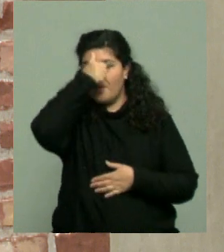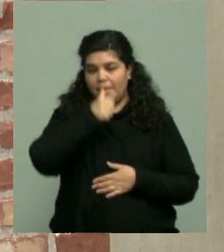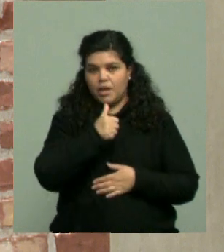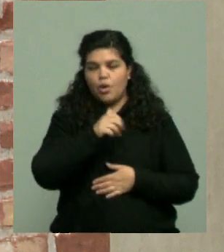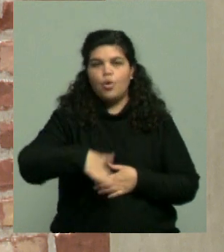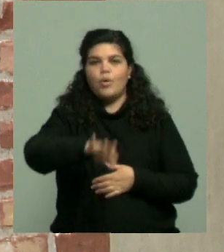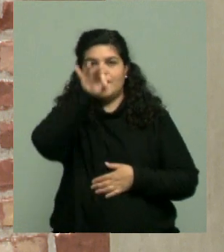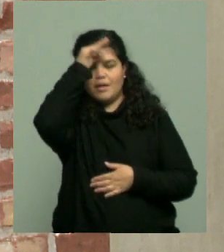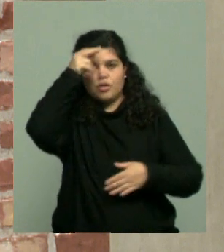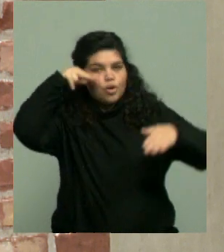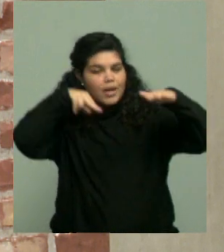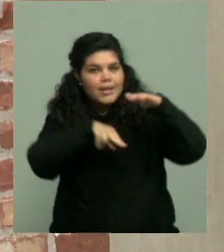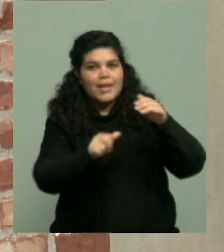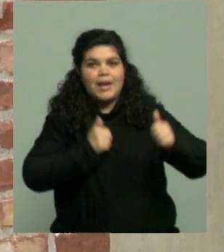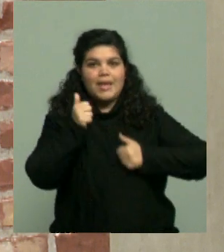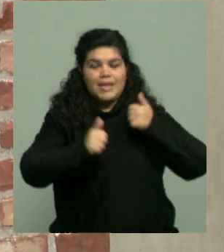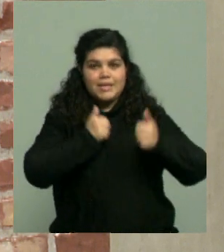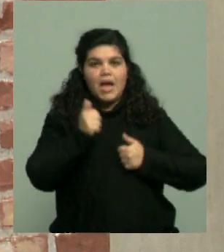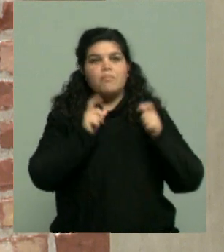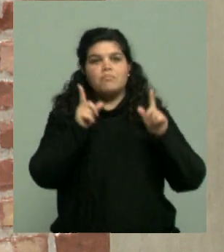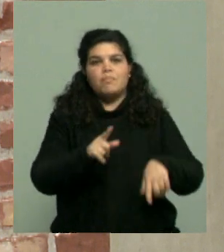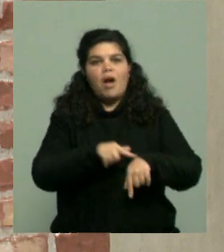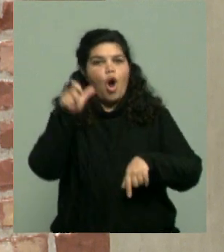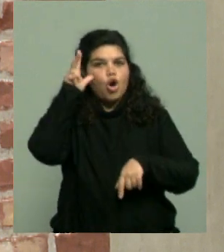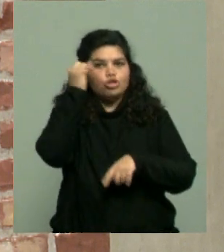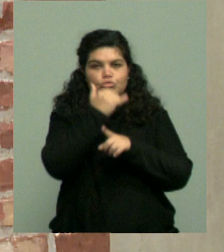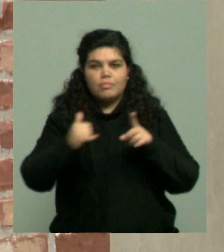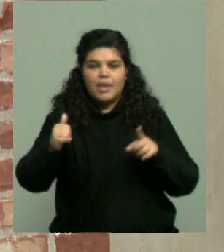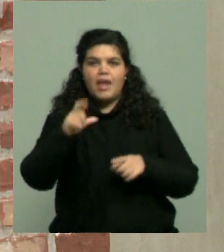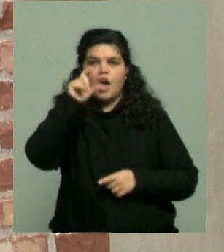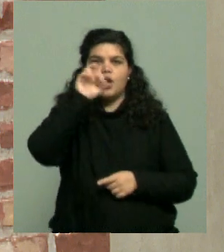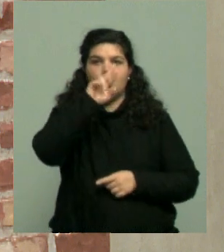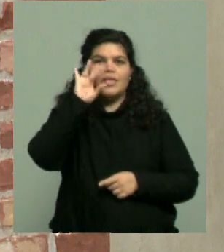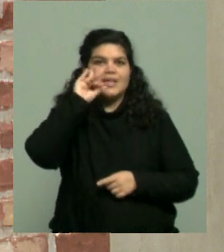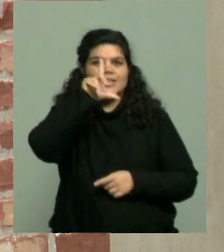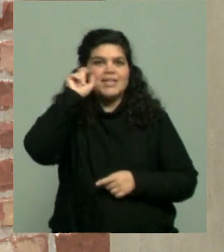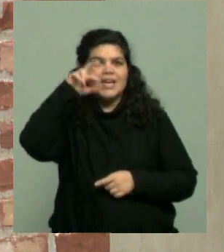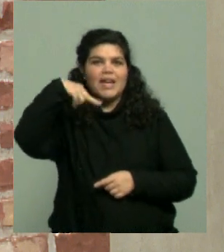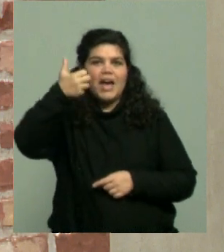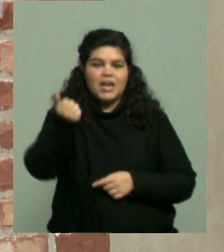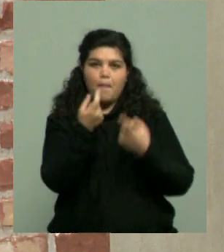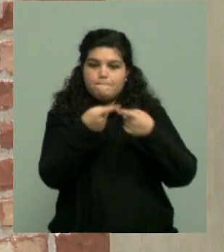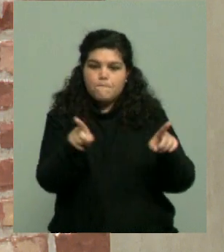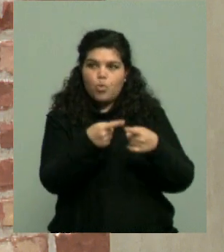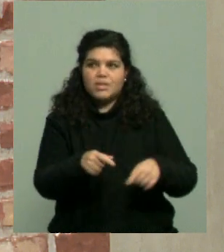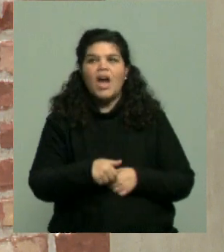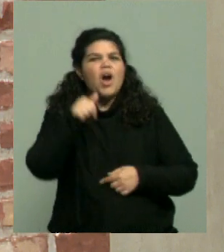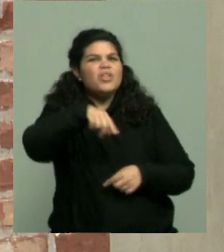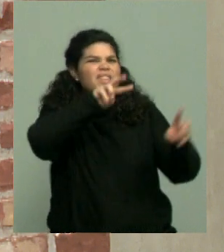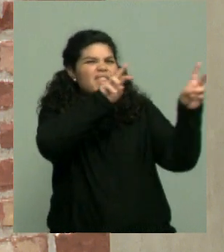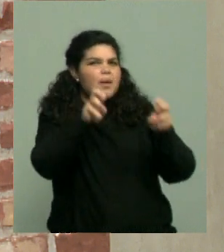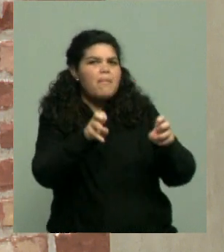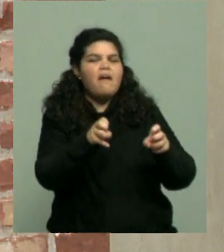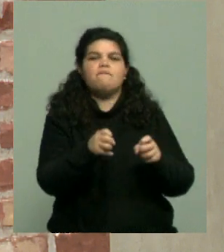Quintanilla, 20:30 horas, Cordillerana, que va a ofrecer un hermoso concierto. No nos queda tiempo para más, no vamos a analizar hoy el tema de Venezuela, lo vamos a